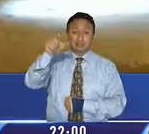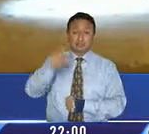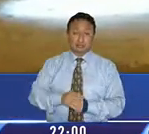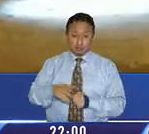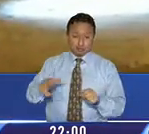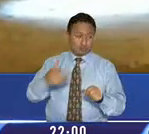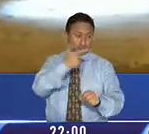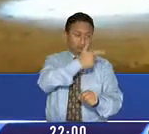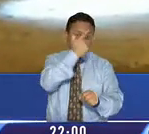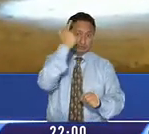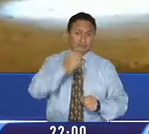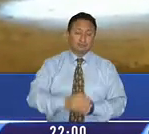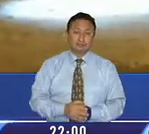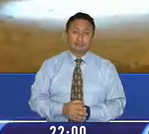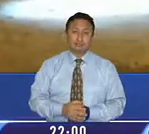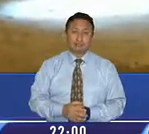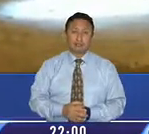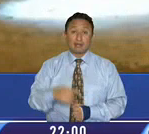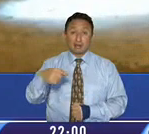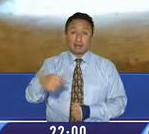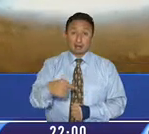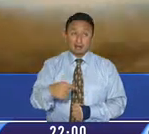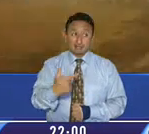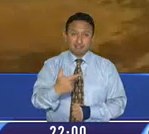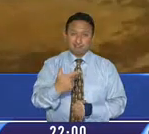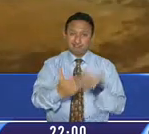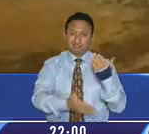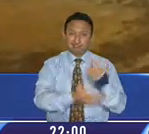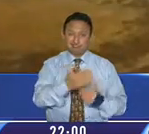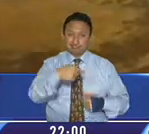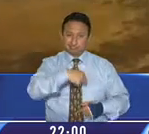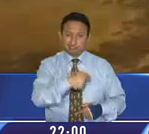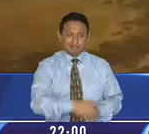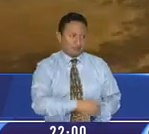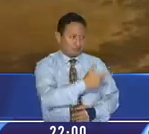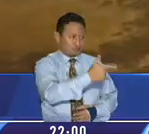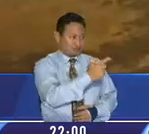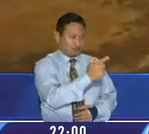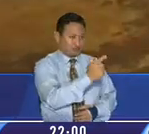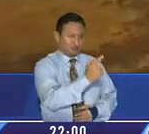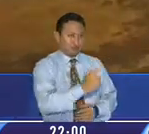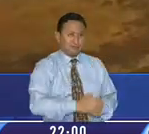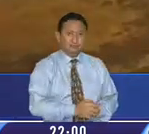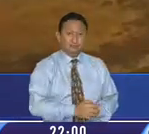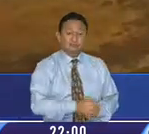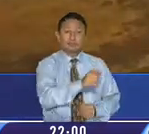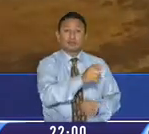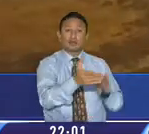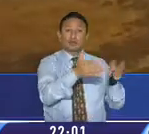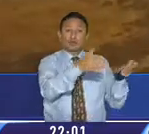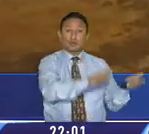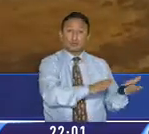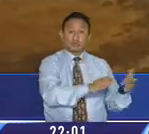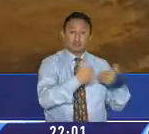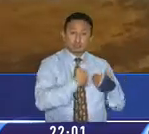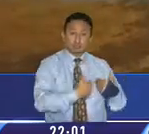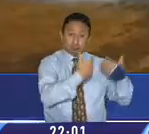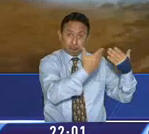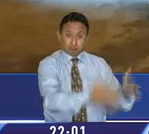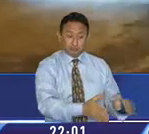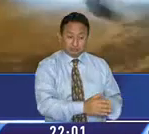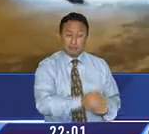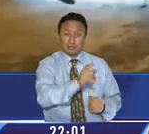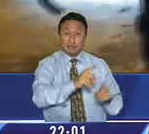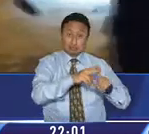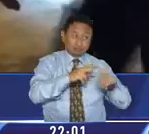gatillero. Al pistolero la mano no le tembló y cumplió con el encargo. El cuerpo quedó tendido en la calzada. La víctima no